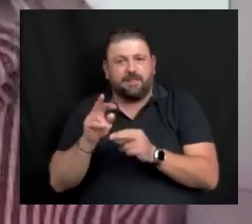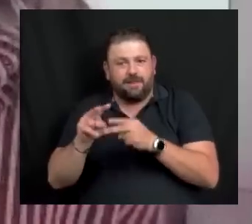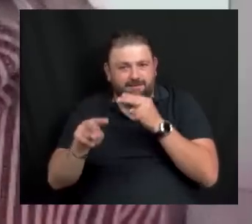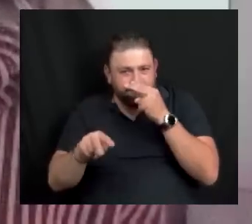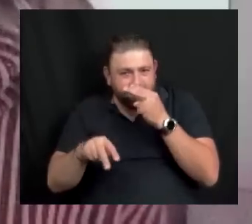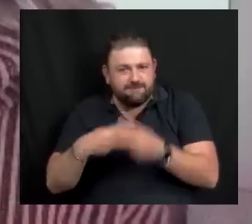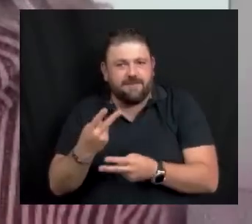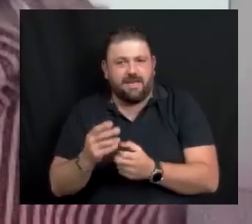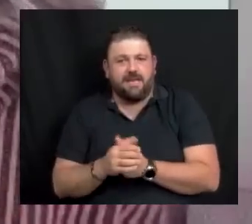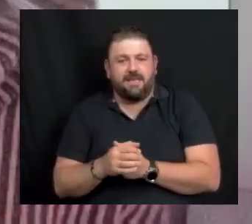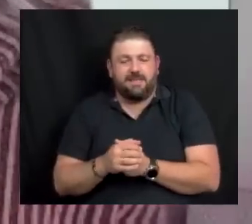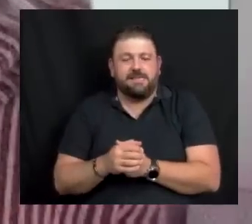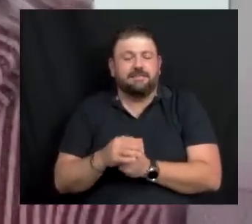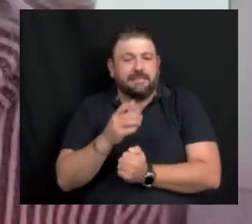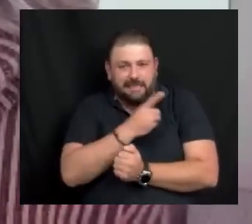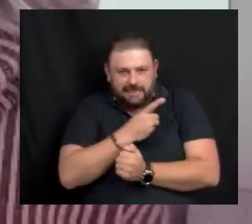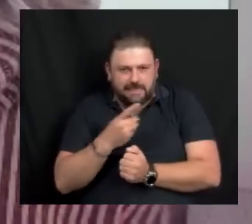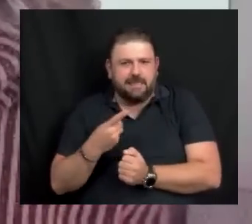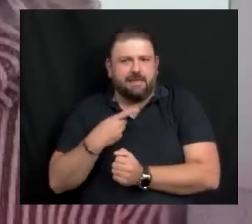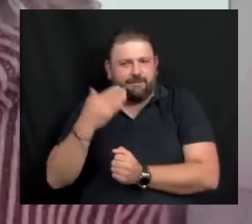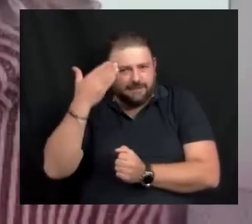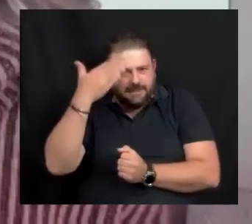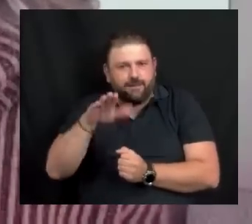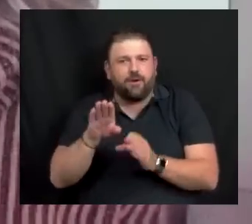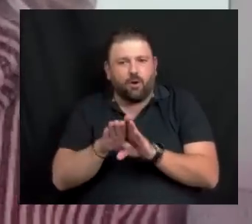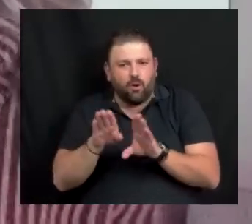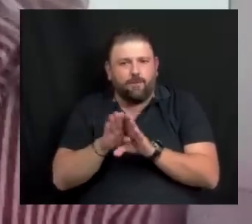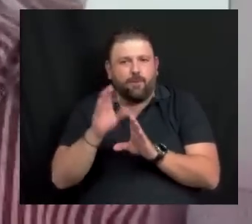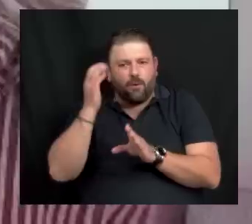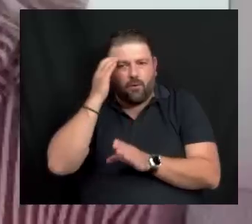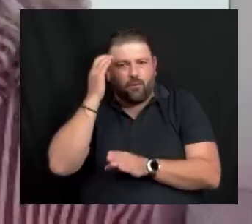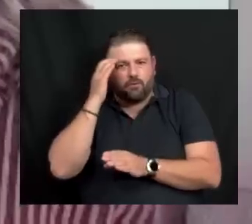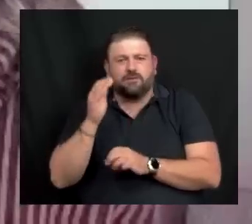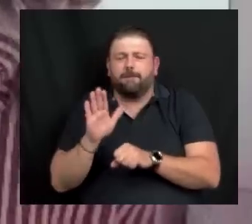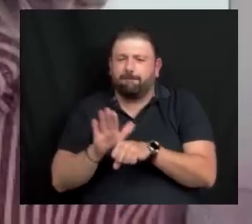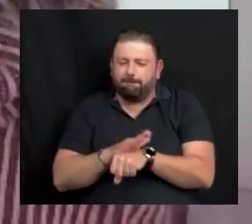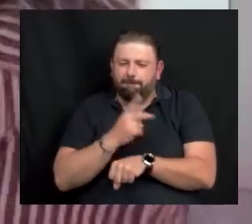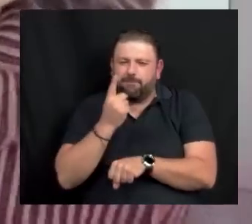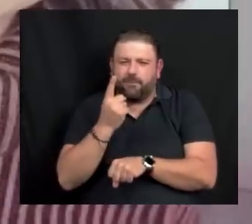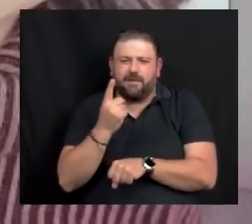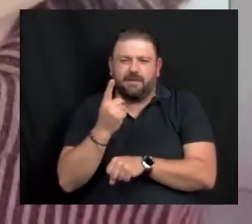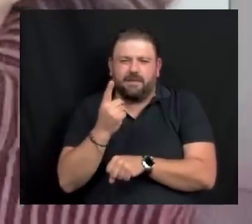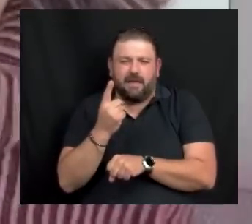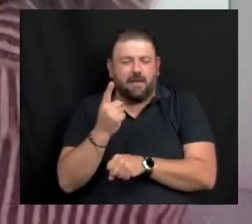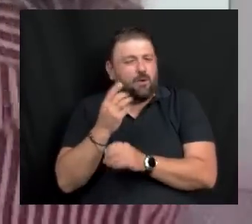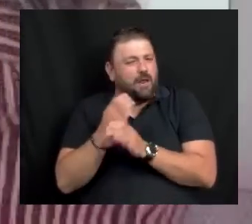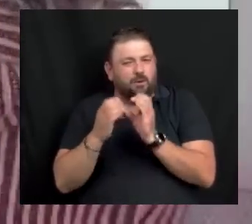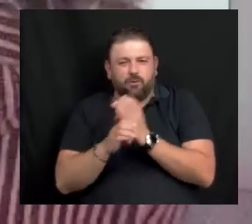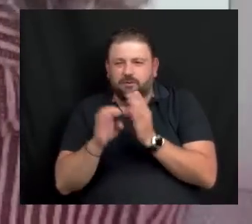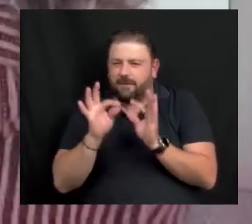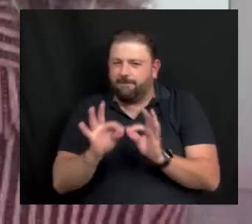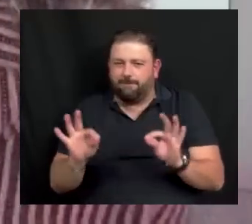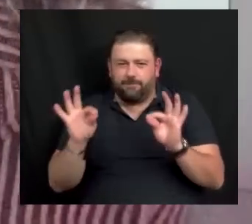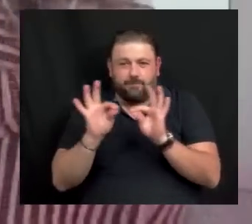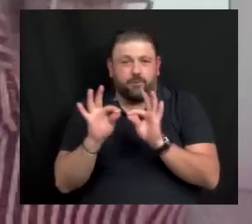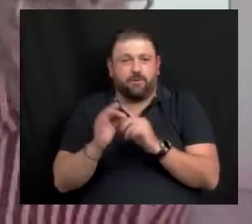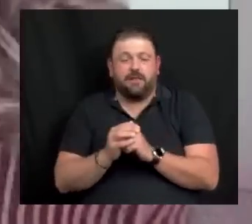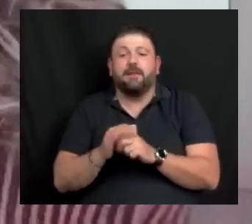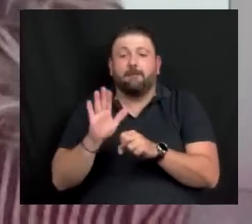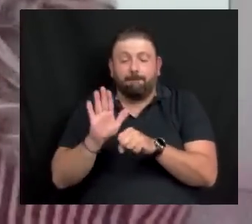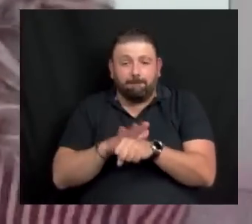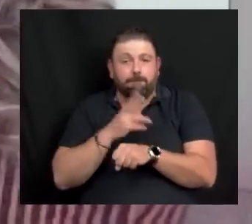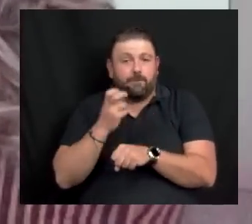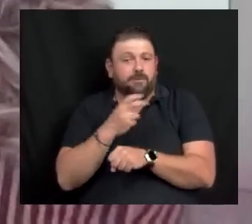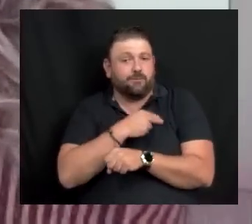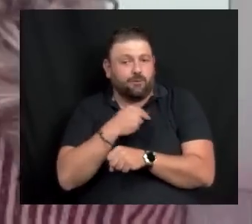empezamos esa planificación de nuestro año empezando con esto, por algo muy importante, porque nosotros hacemos dos juntas de